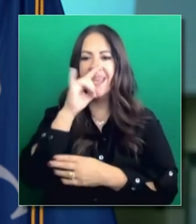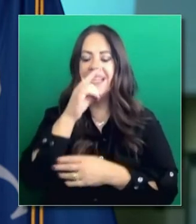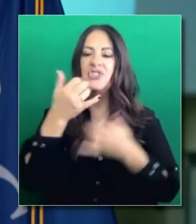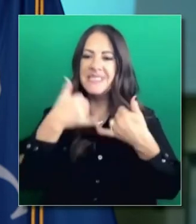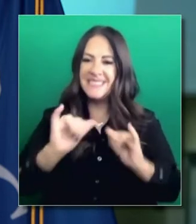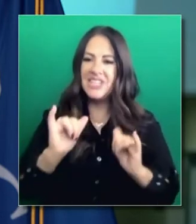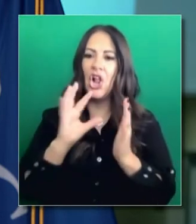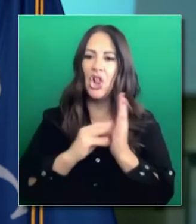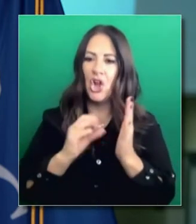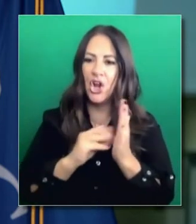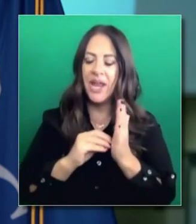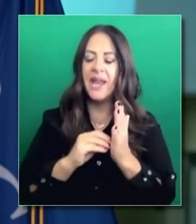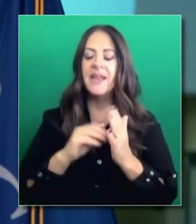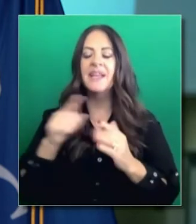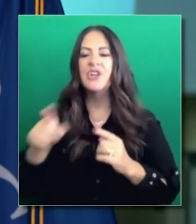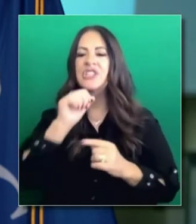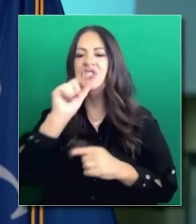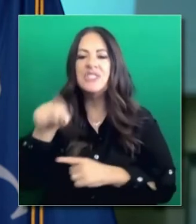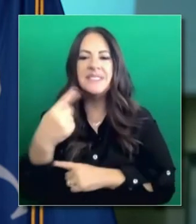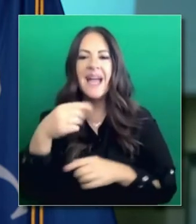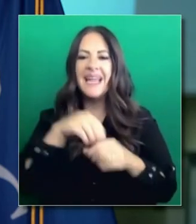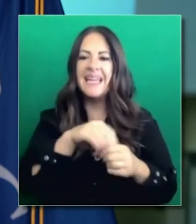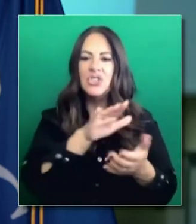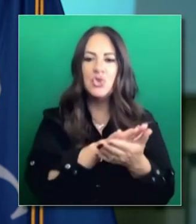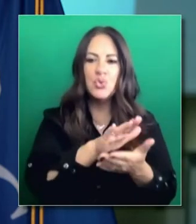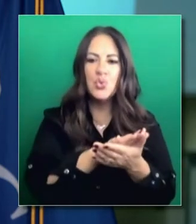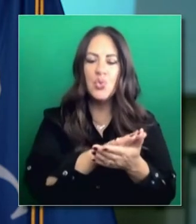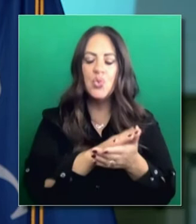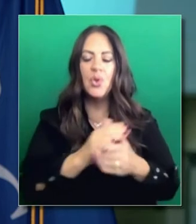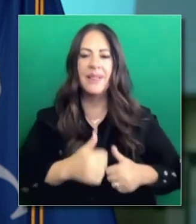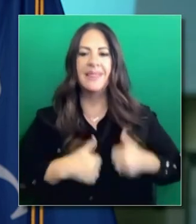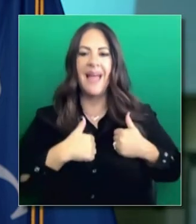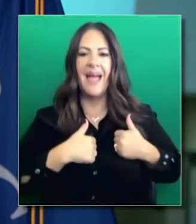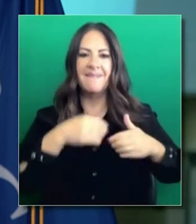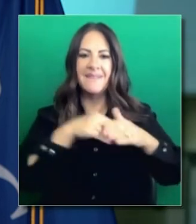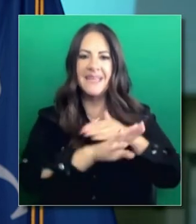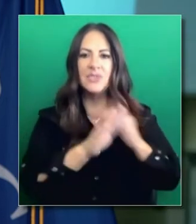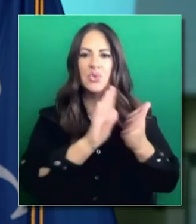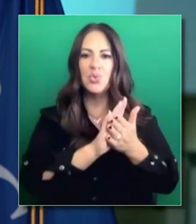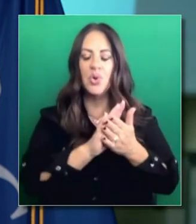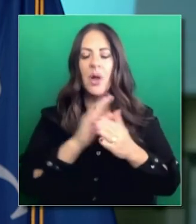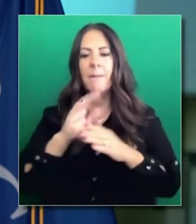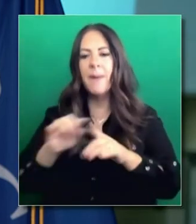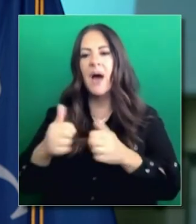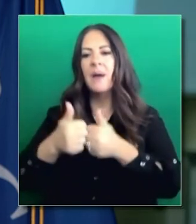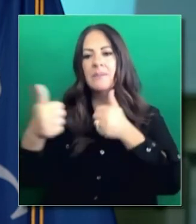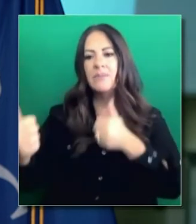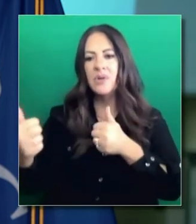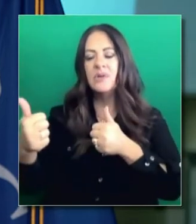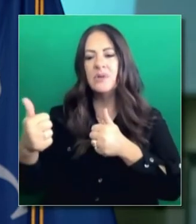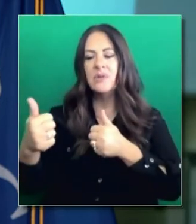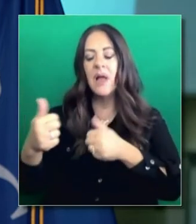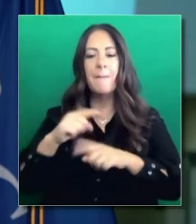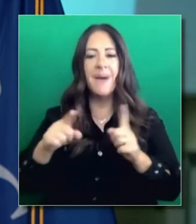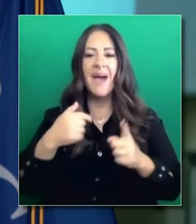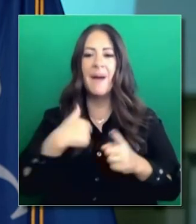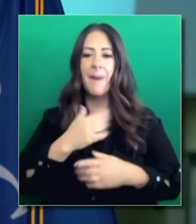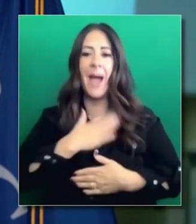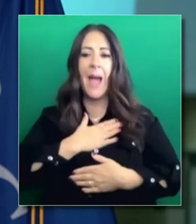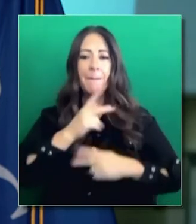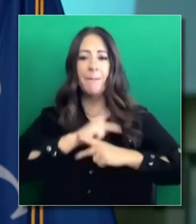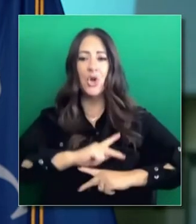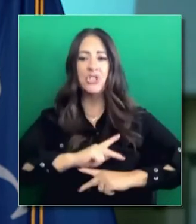estado educando a nuestros hijos, solo que están en un ambiente distinto, en ese ambiente de aprender a distancia. Yo con